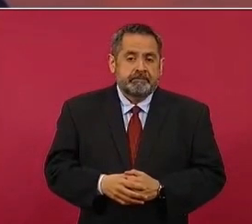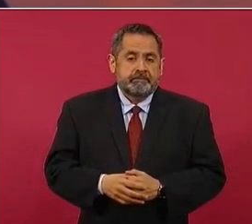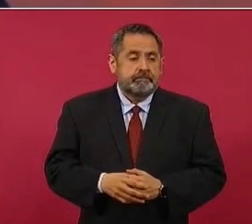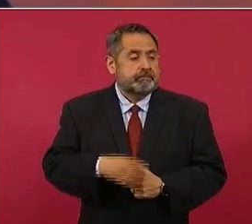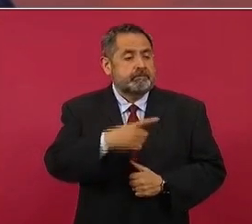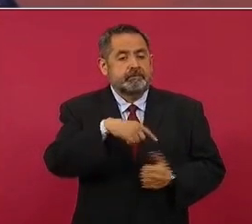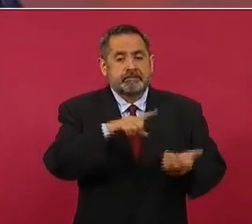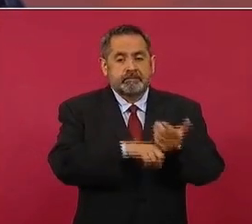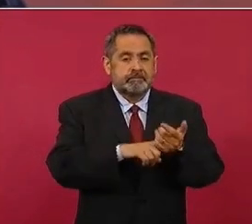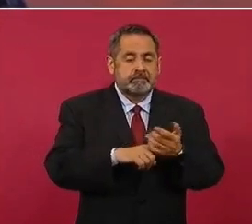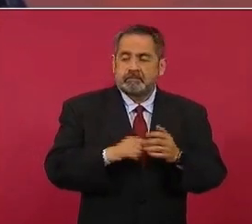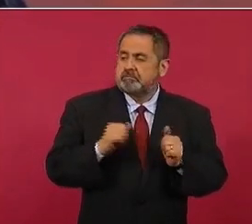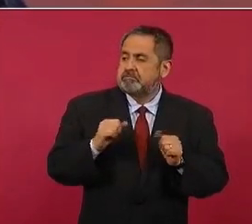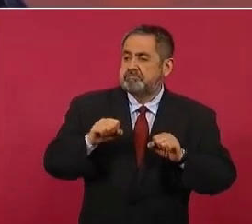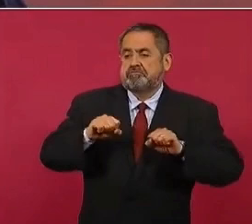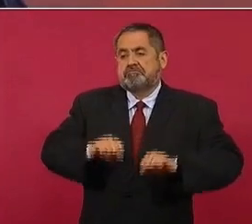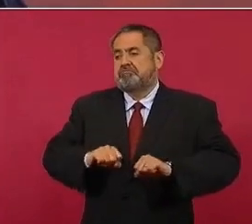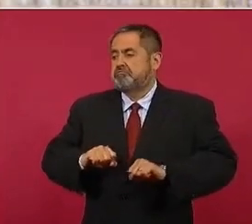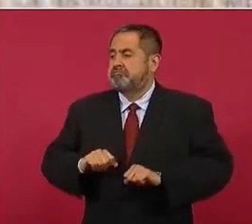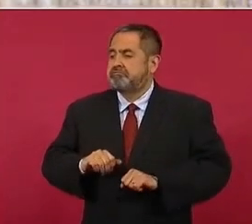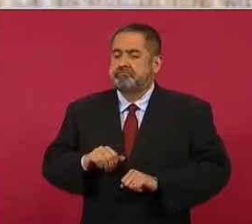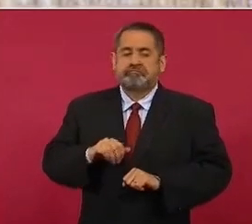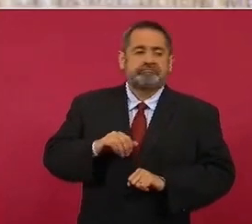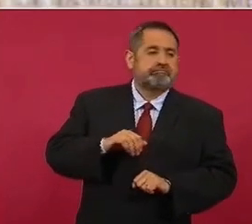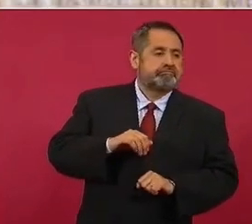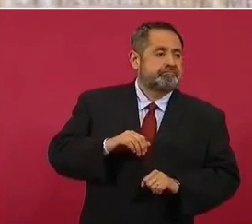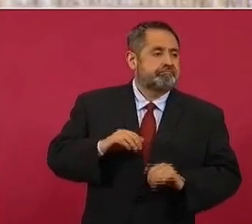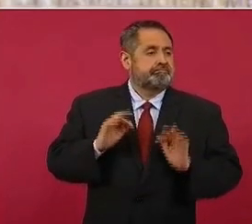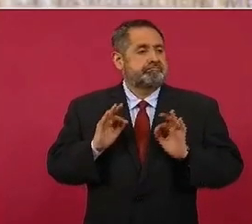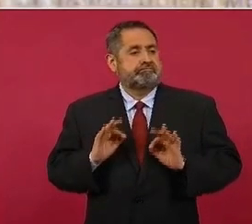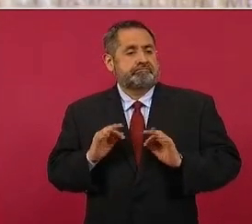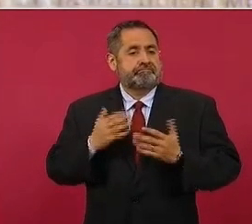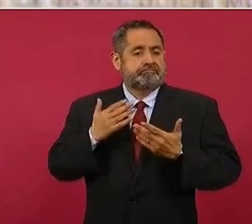creados, privilegios,